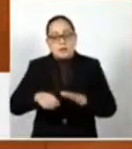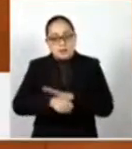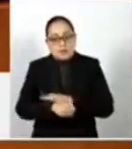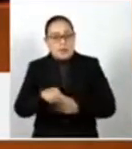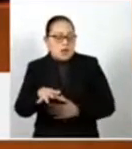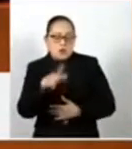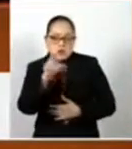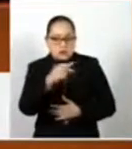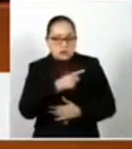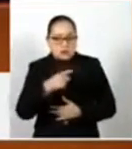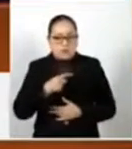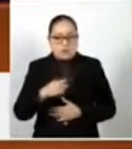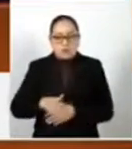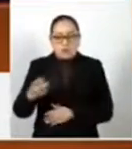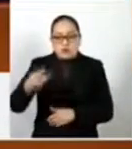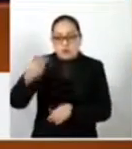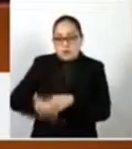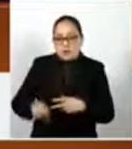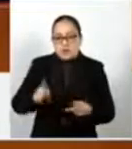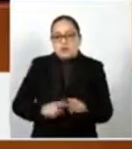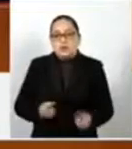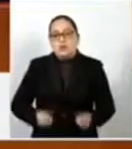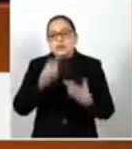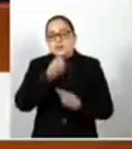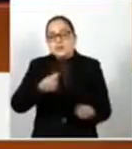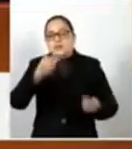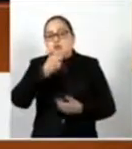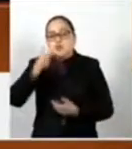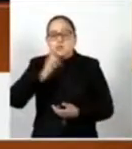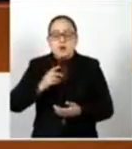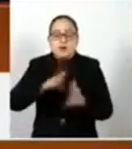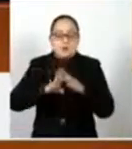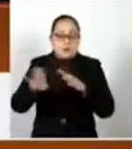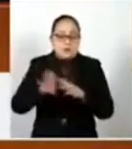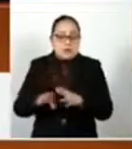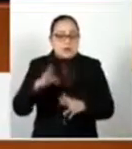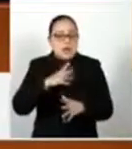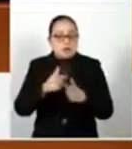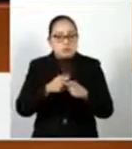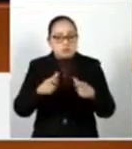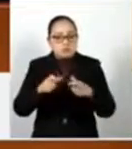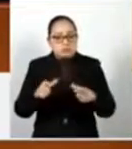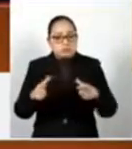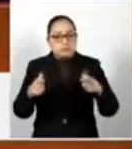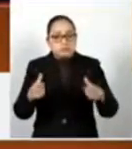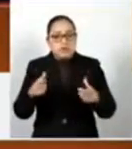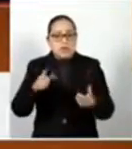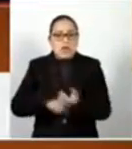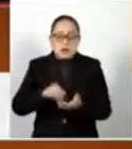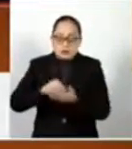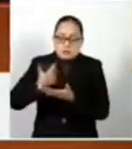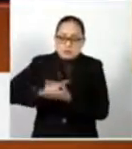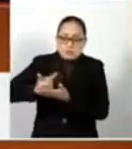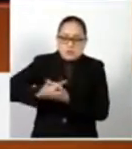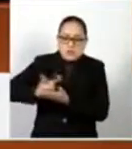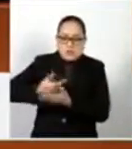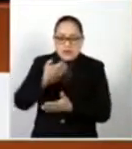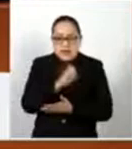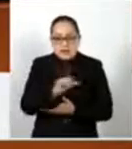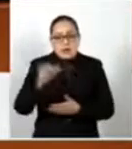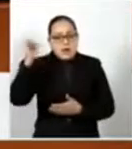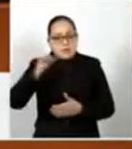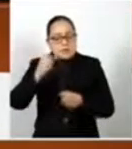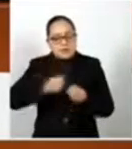No obstante, los peligros, las cifras de niñas y niños migrantes se están incrementando. En el recuento de enero a abril